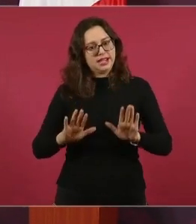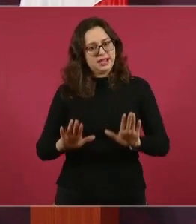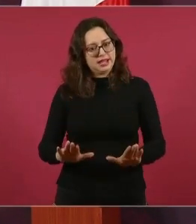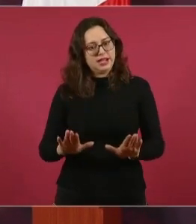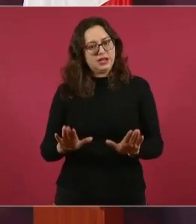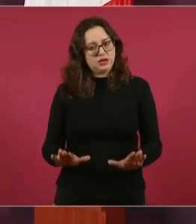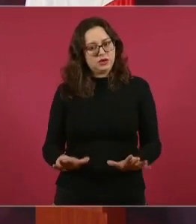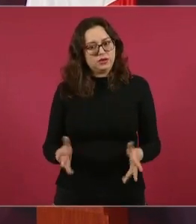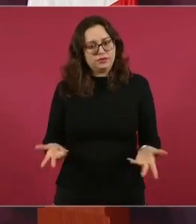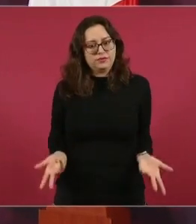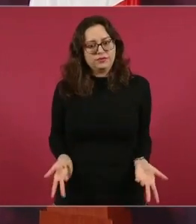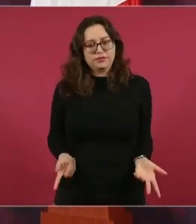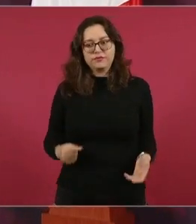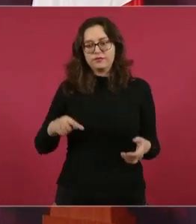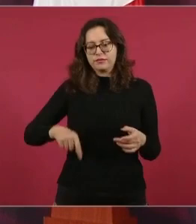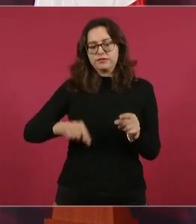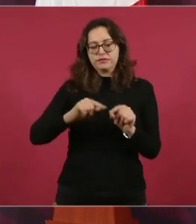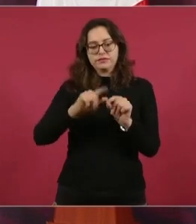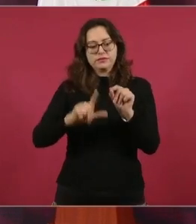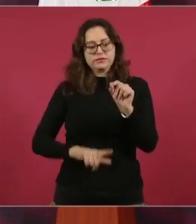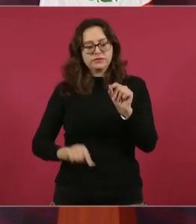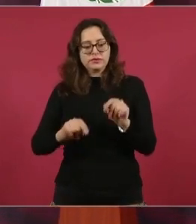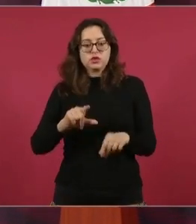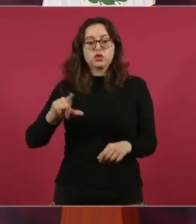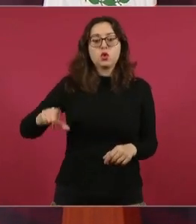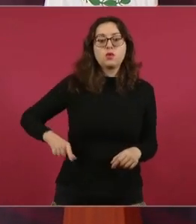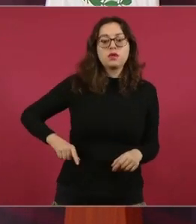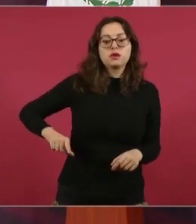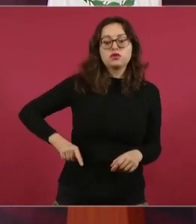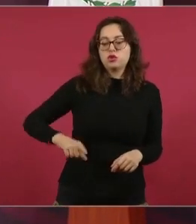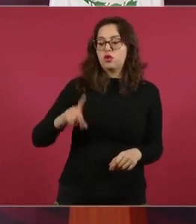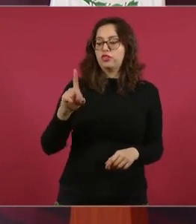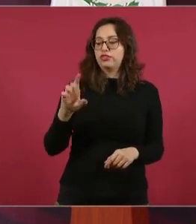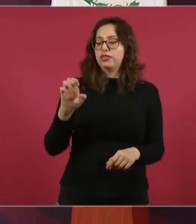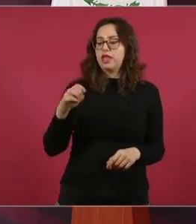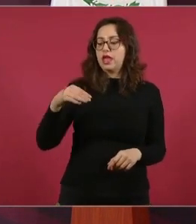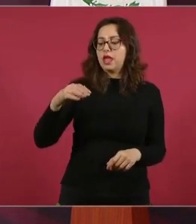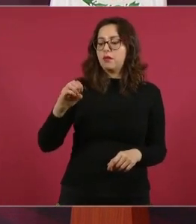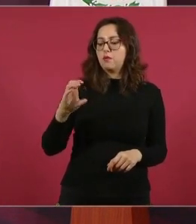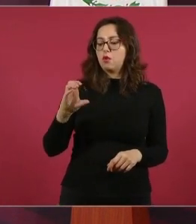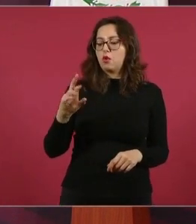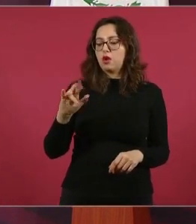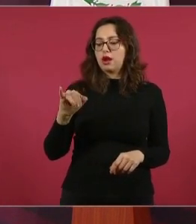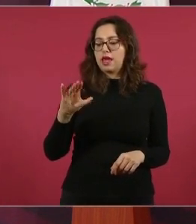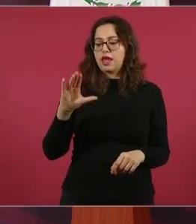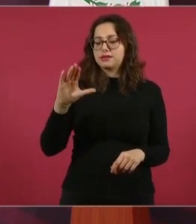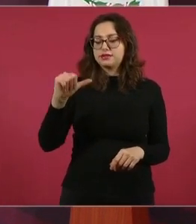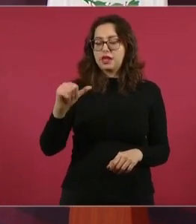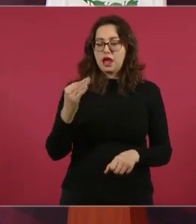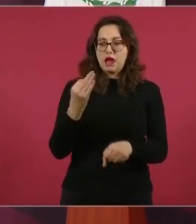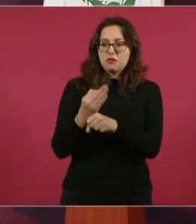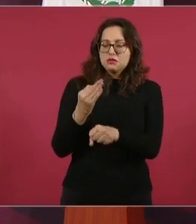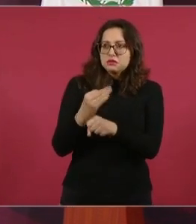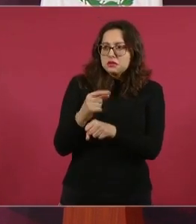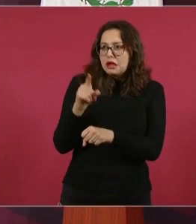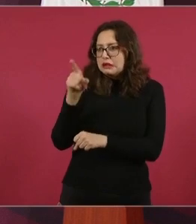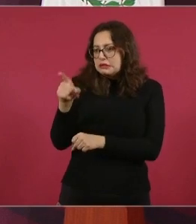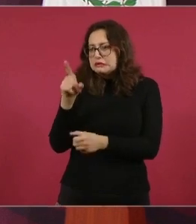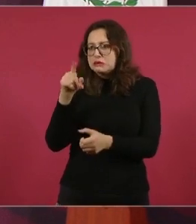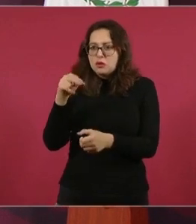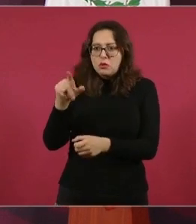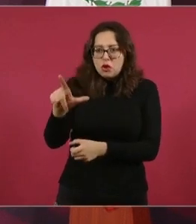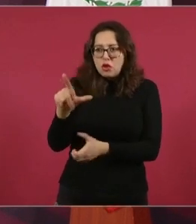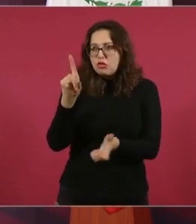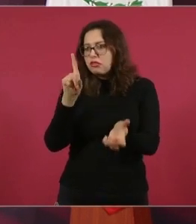Y en una democracia, pues es normal que se den estas